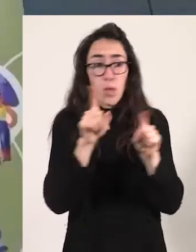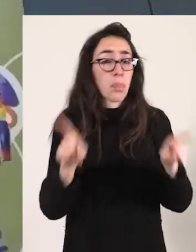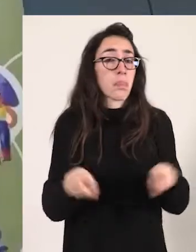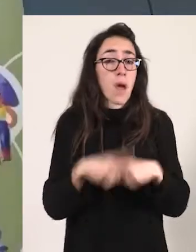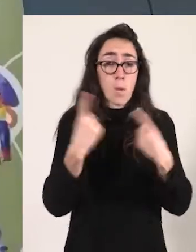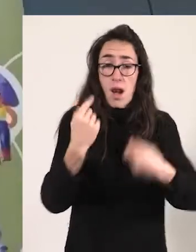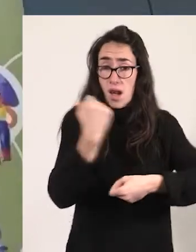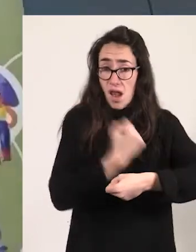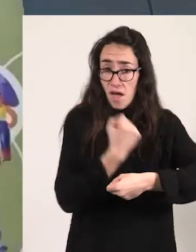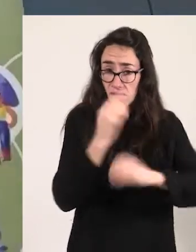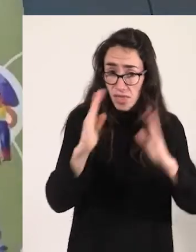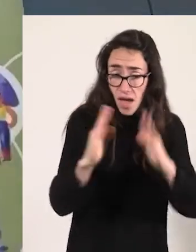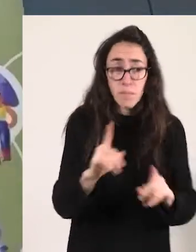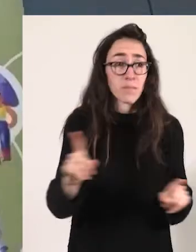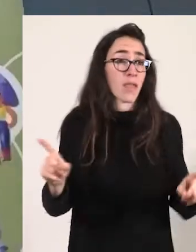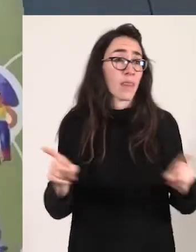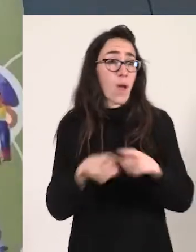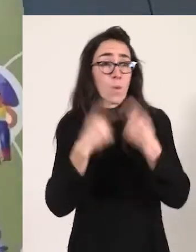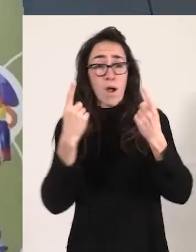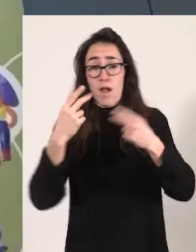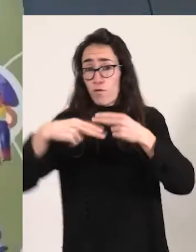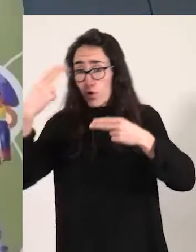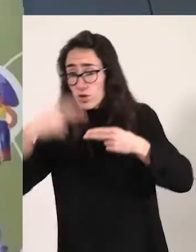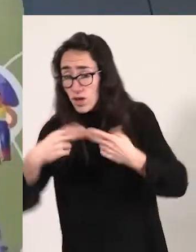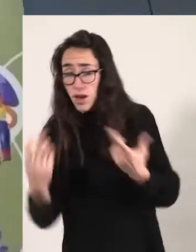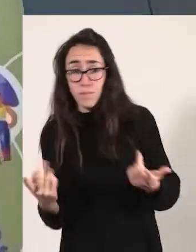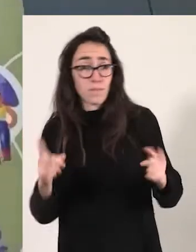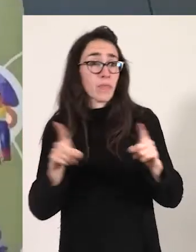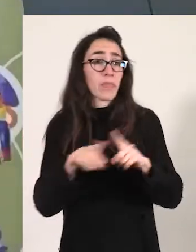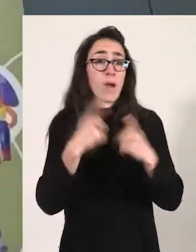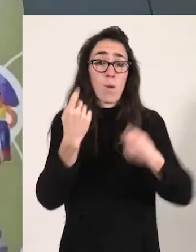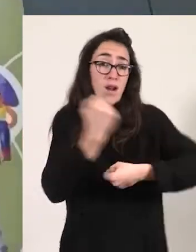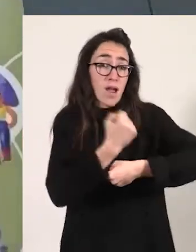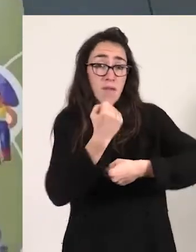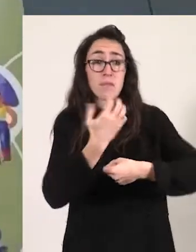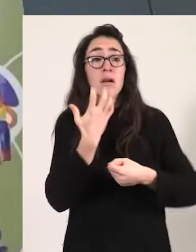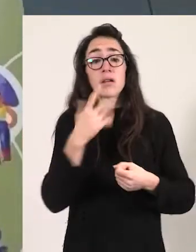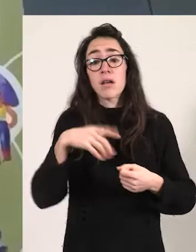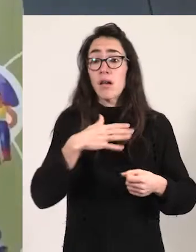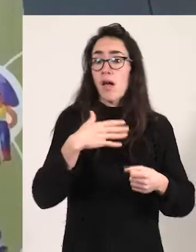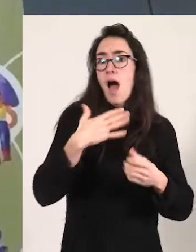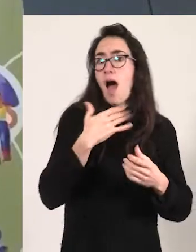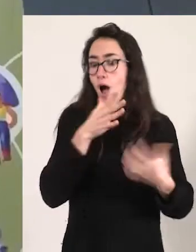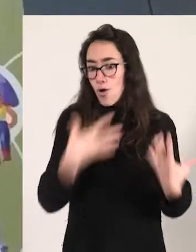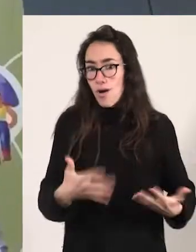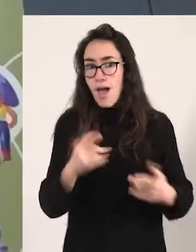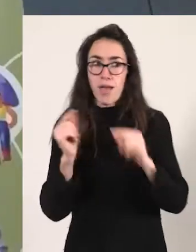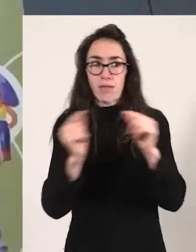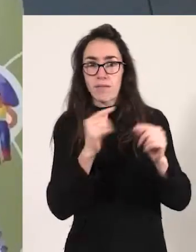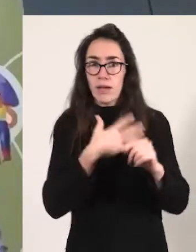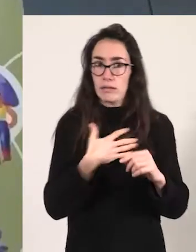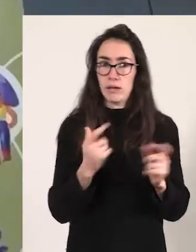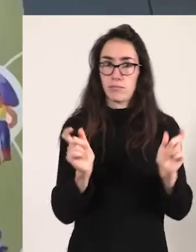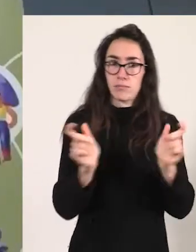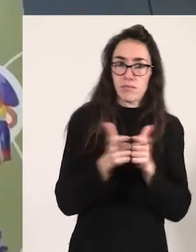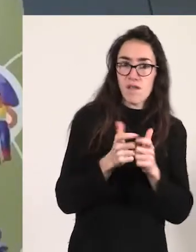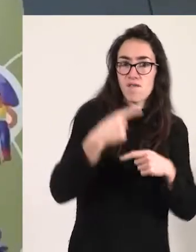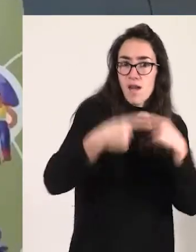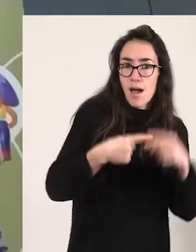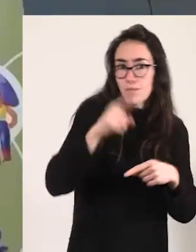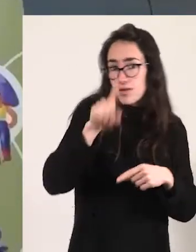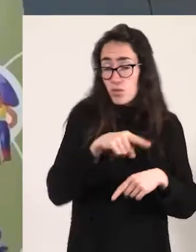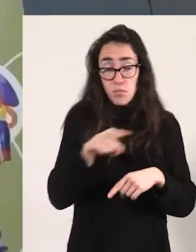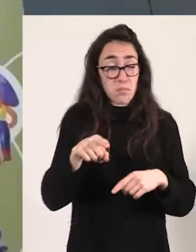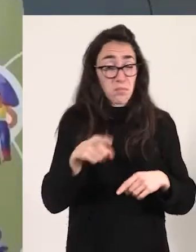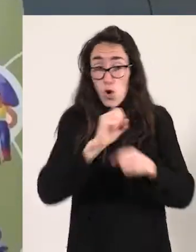El virus no conoce de fronteras, no conoce de navidades. Ahora que estamos en este debate de las navidades, qué hacemos con que si nos podemos reunir con la familia o no,